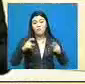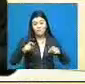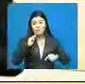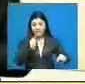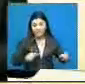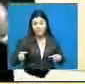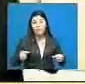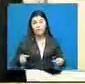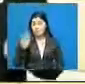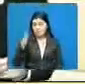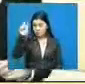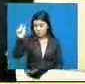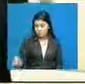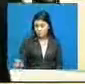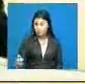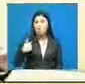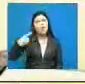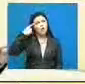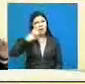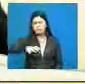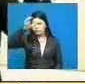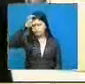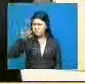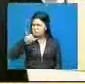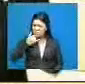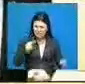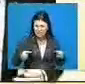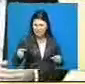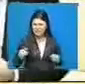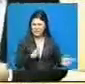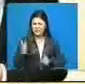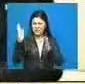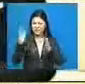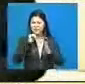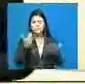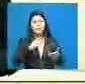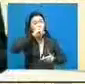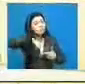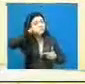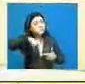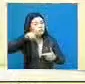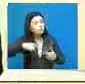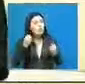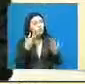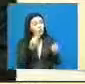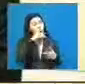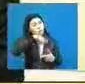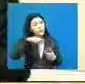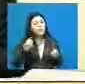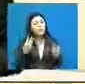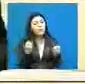con usted. Más que eso, demos el debate sobre las cifras, demos el debate sobre